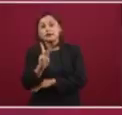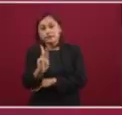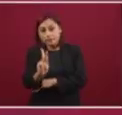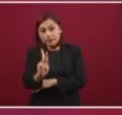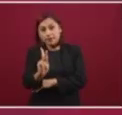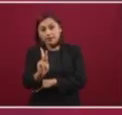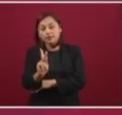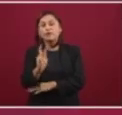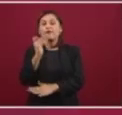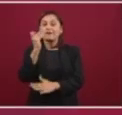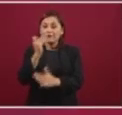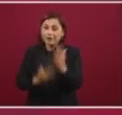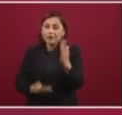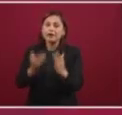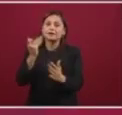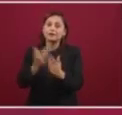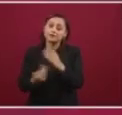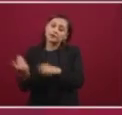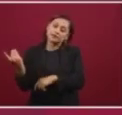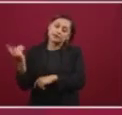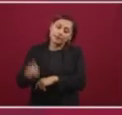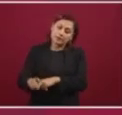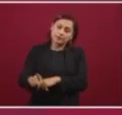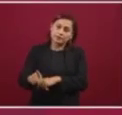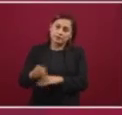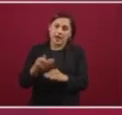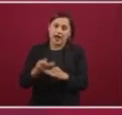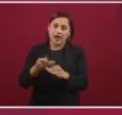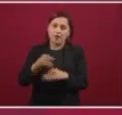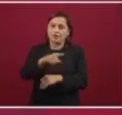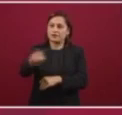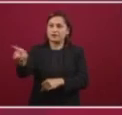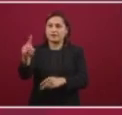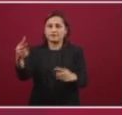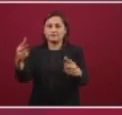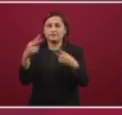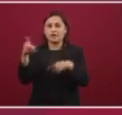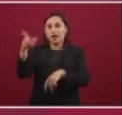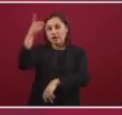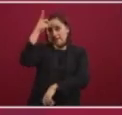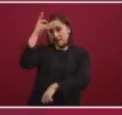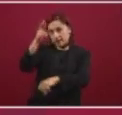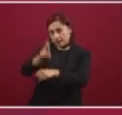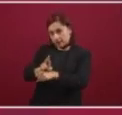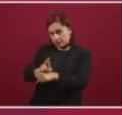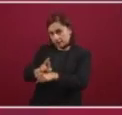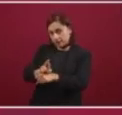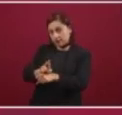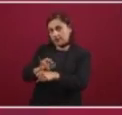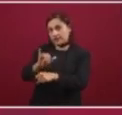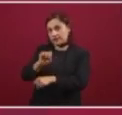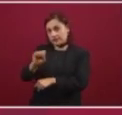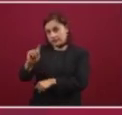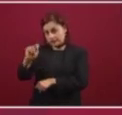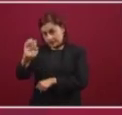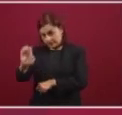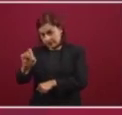instrumentación. Ya me están escuchando el director del ISSSTE y